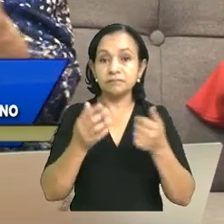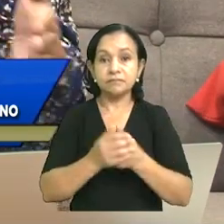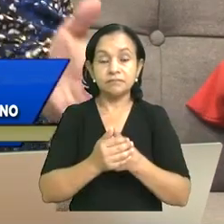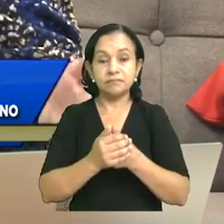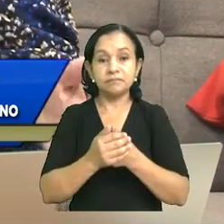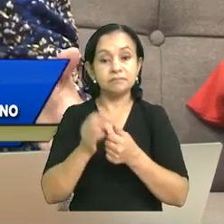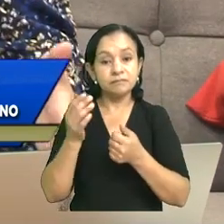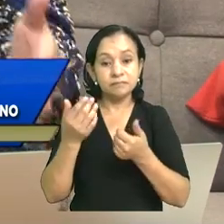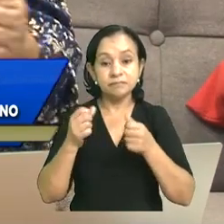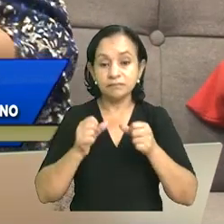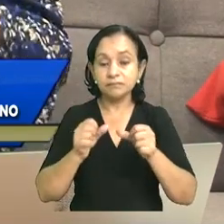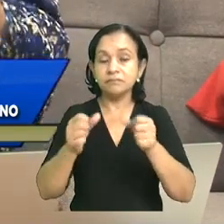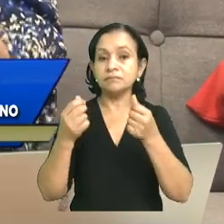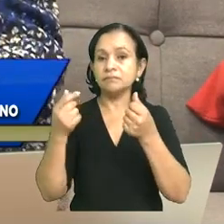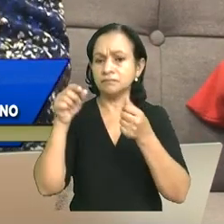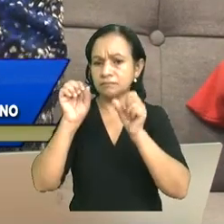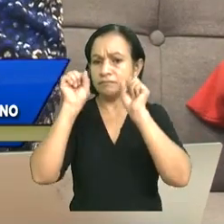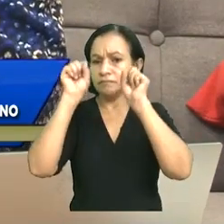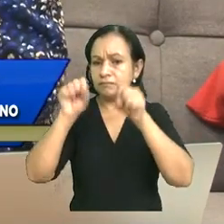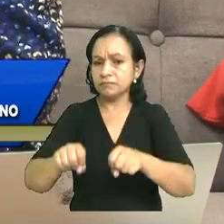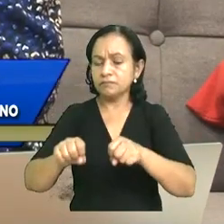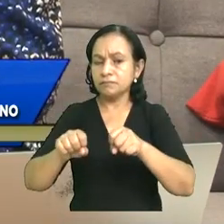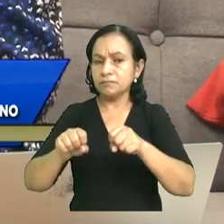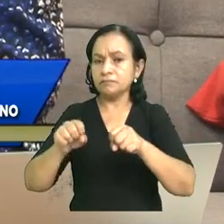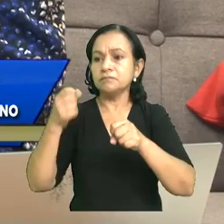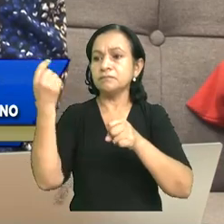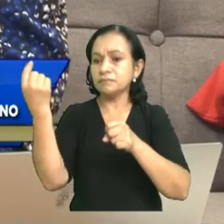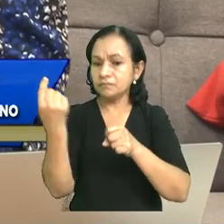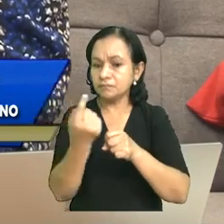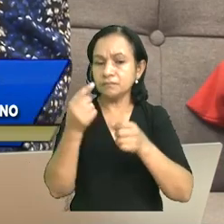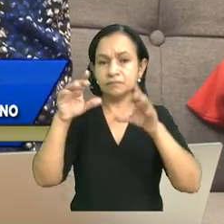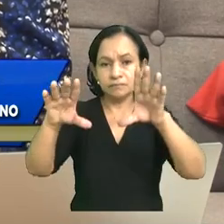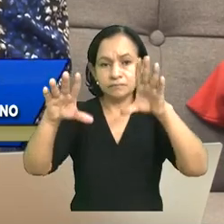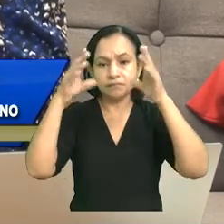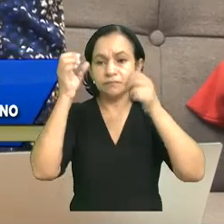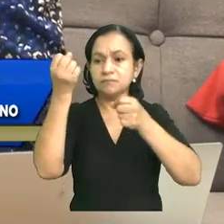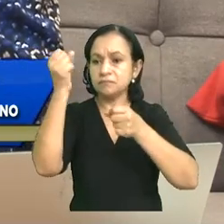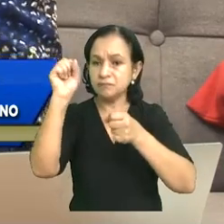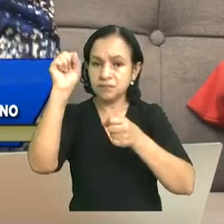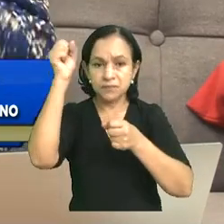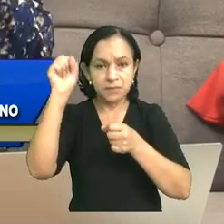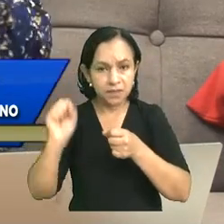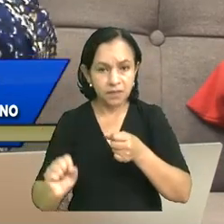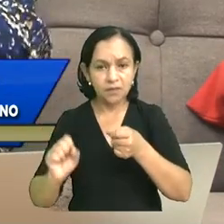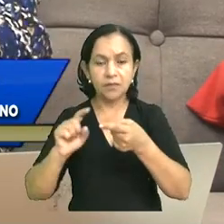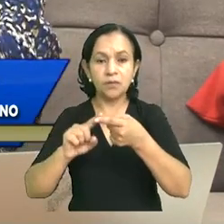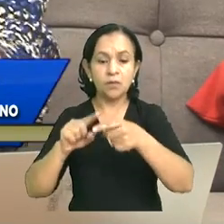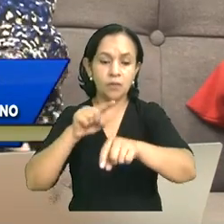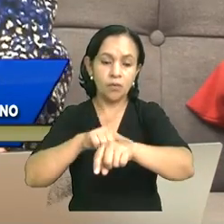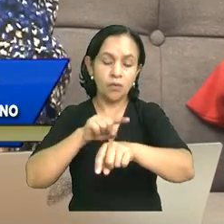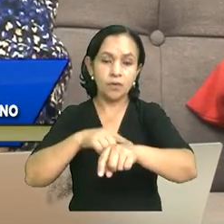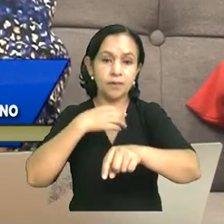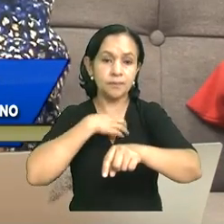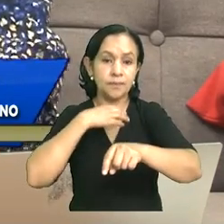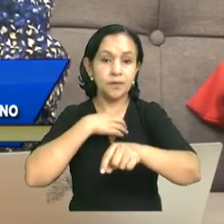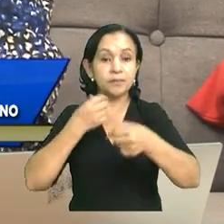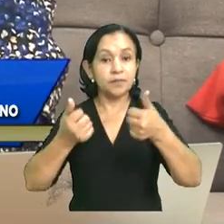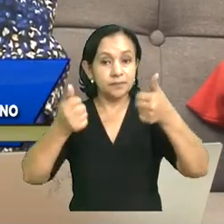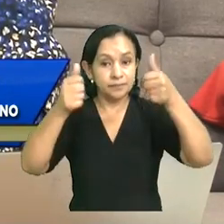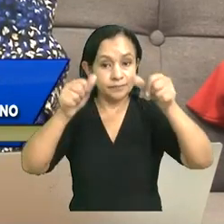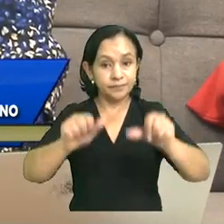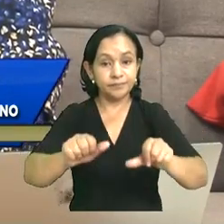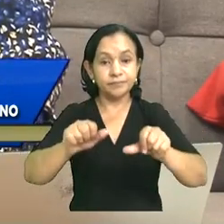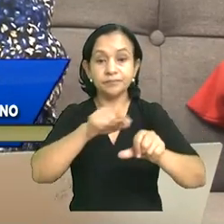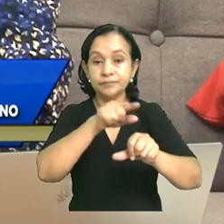de manera regular, pero que pueden acudir a esas clases los sábados o en horas que se acuerda